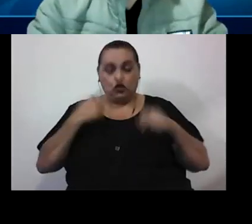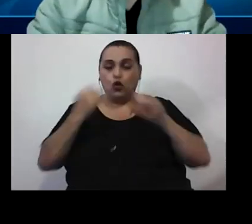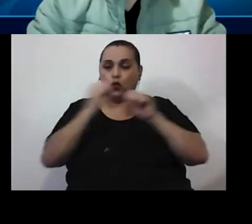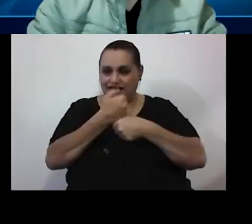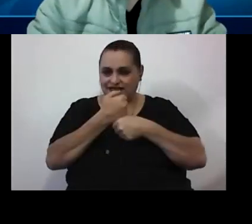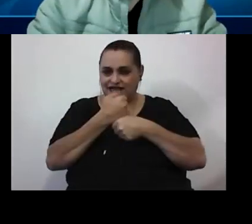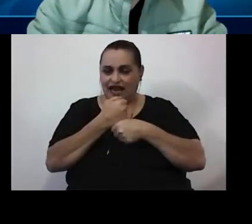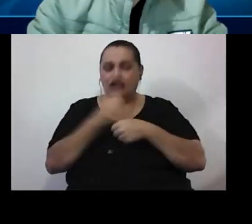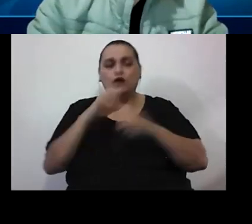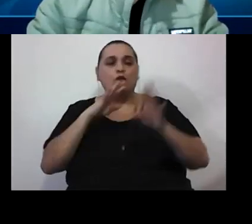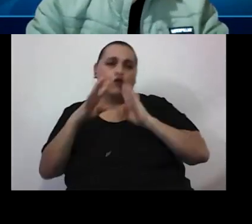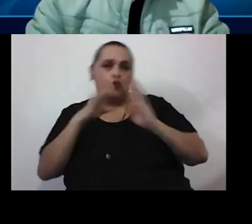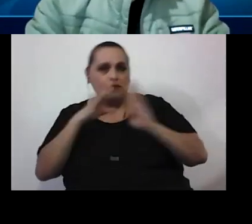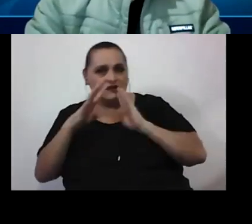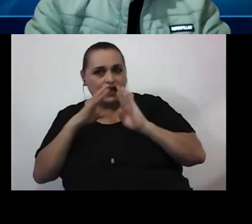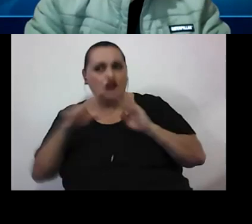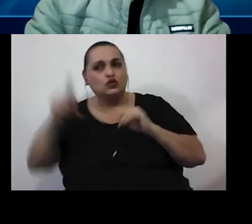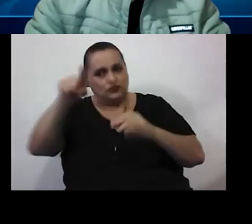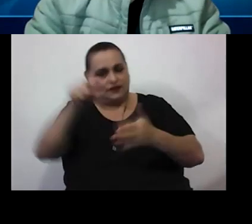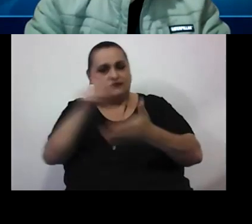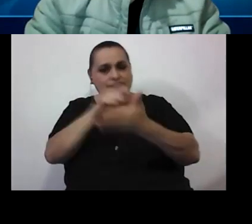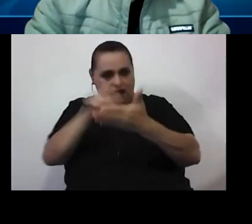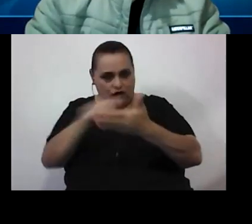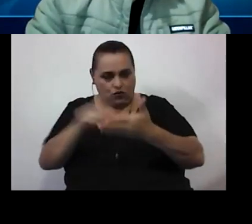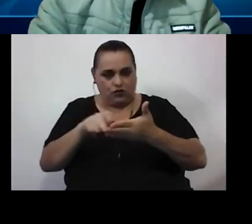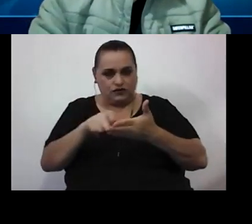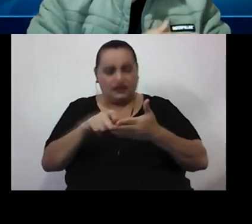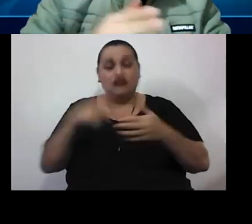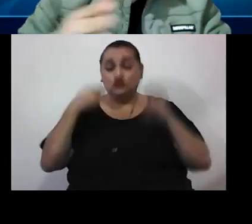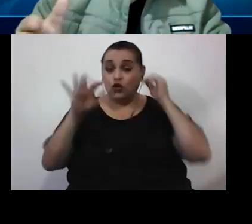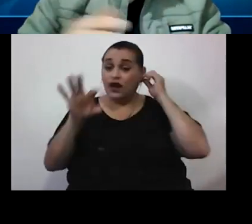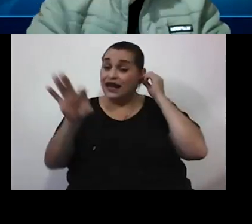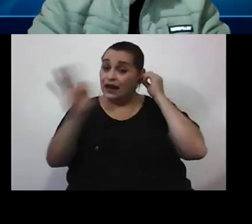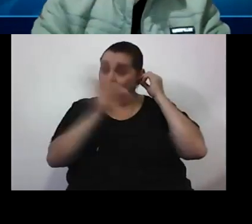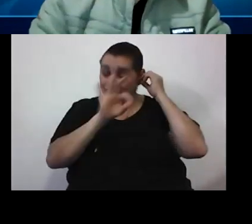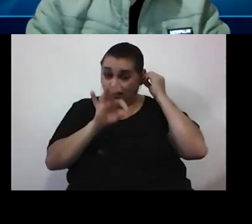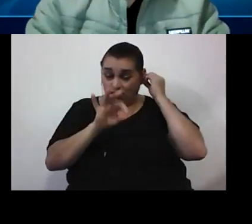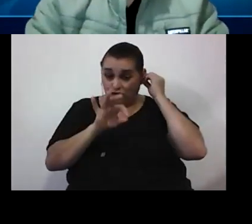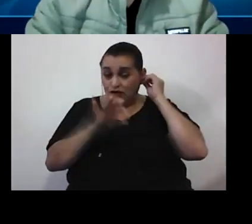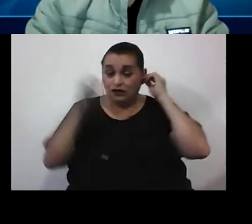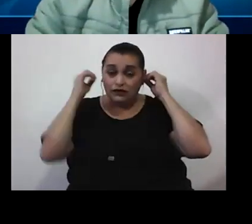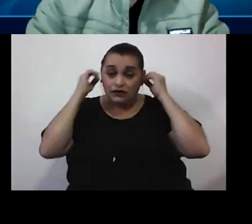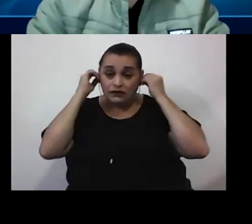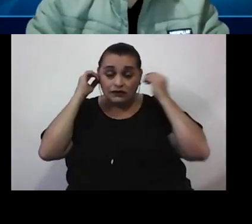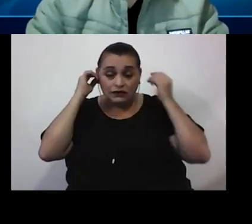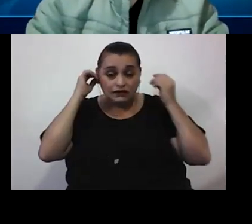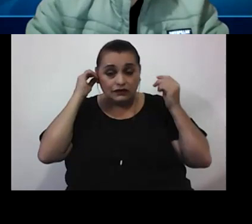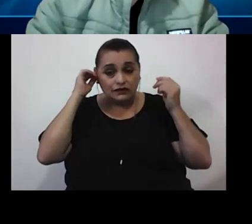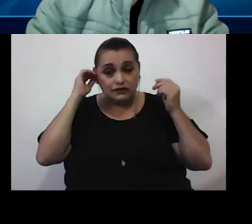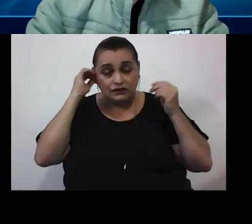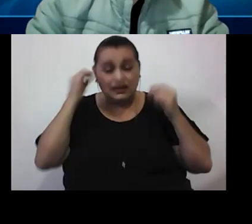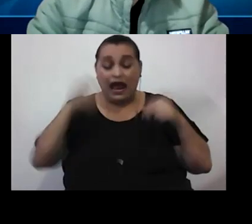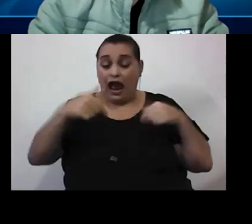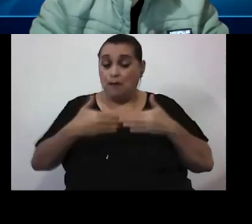poquito conversado, pero sí le invito que en el trayecto de estos próximos 10, 15